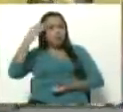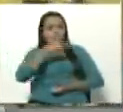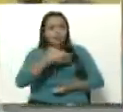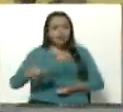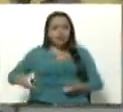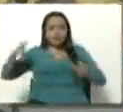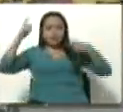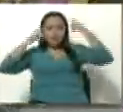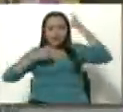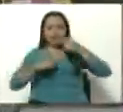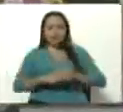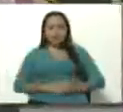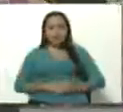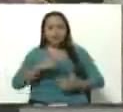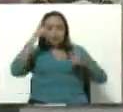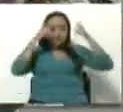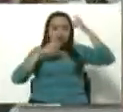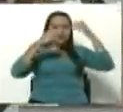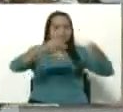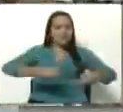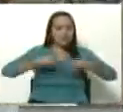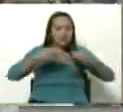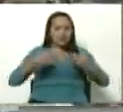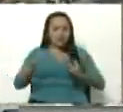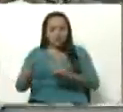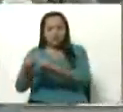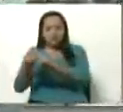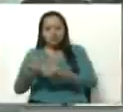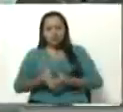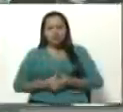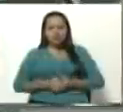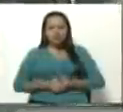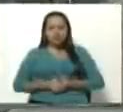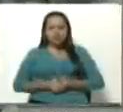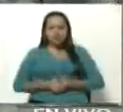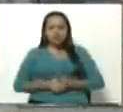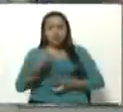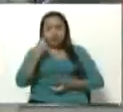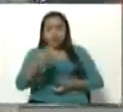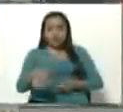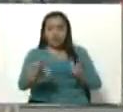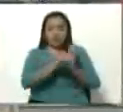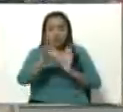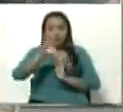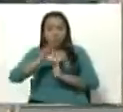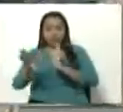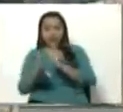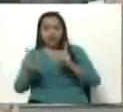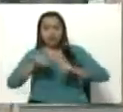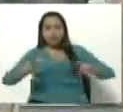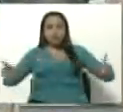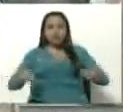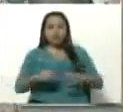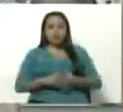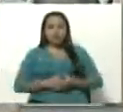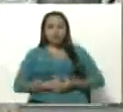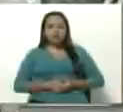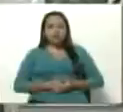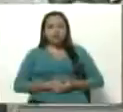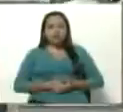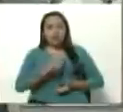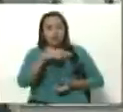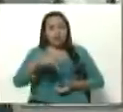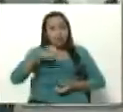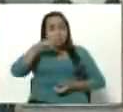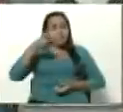Chávez, con Chávez siempre, en el marco constitucional democrático. Y nuestro